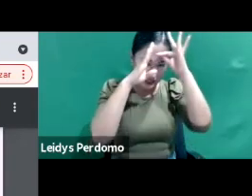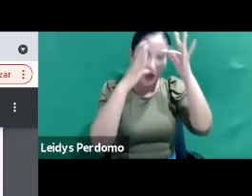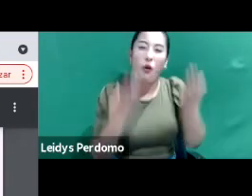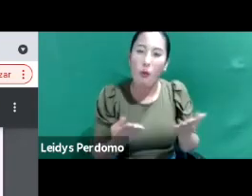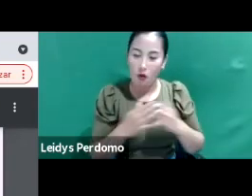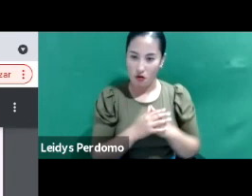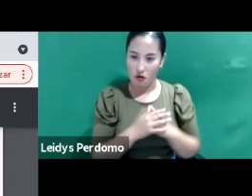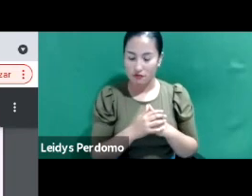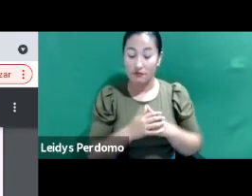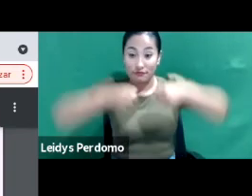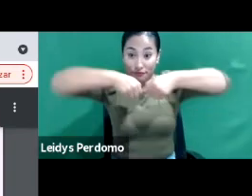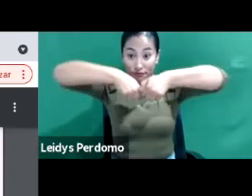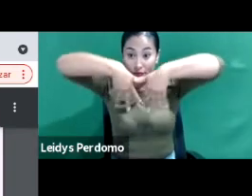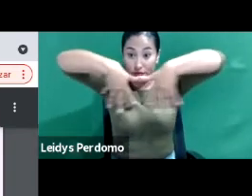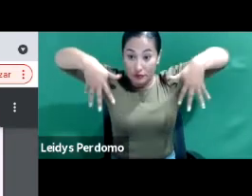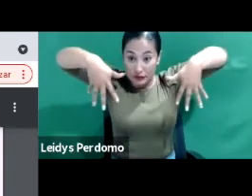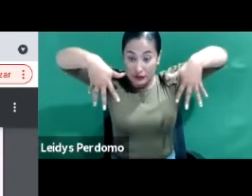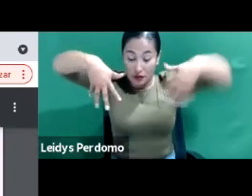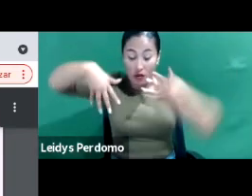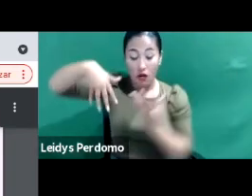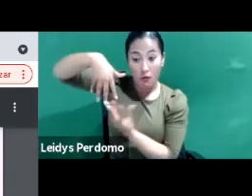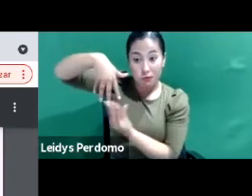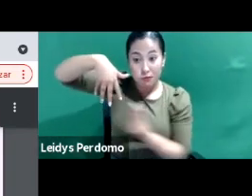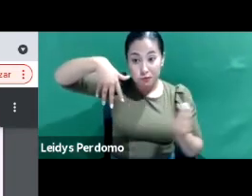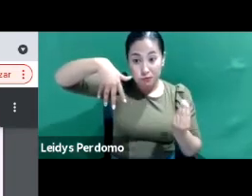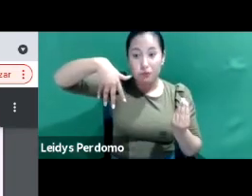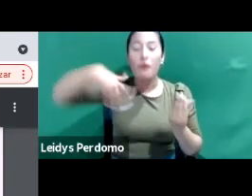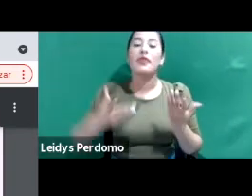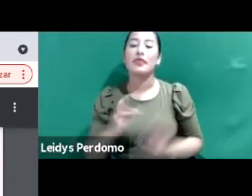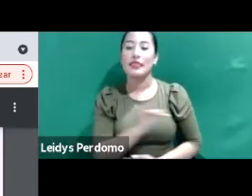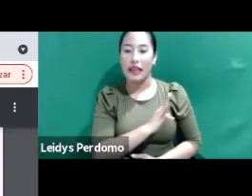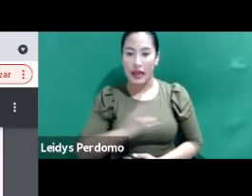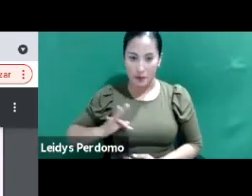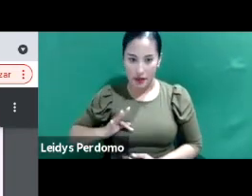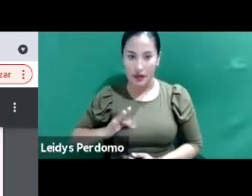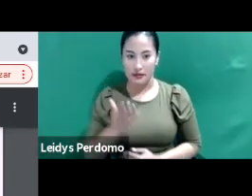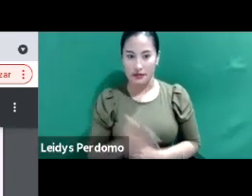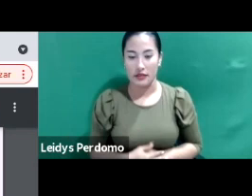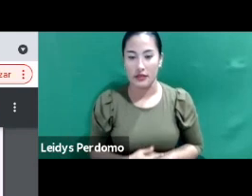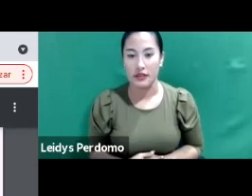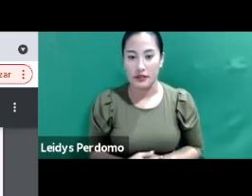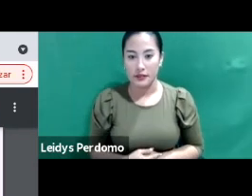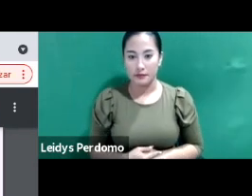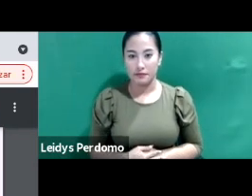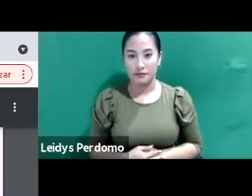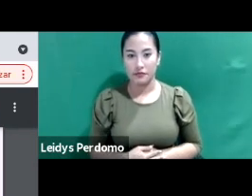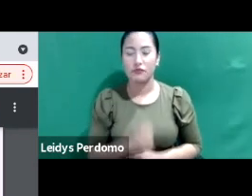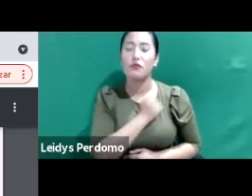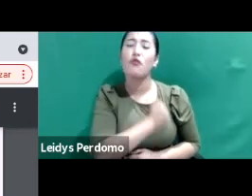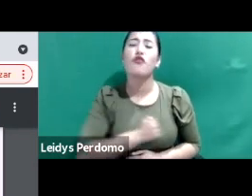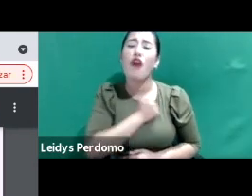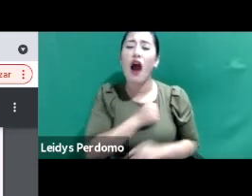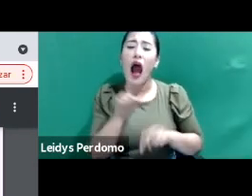una sombrilla muy interesante que son las terapias basadas en evidencia. Les voy a pedir un favor, alguien